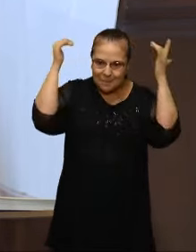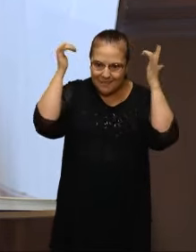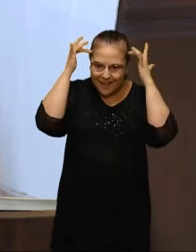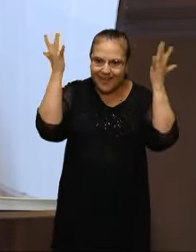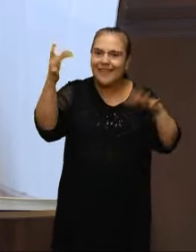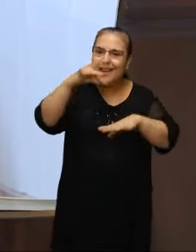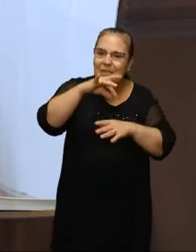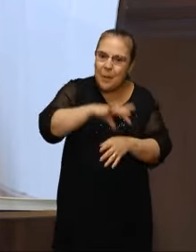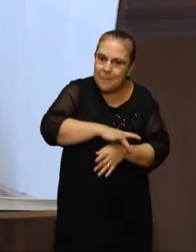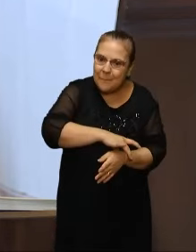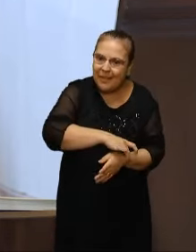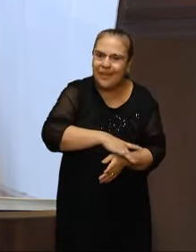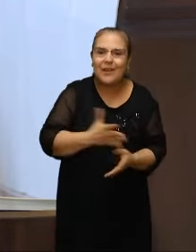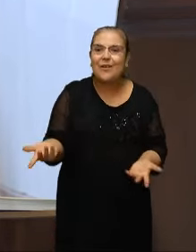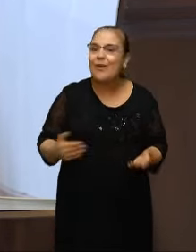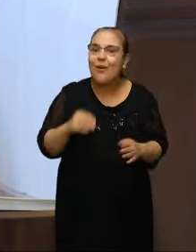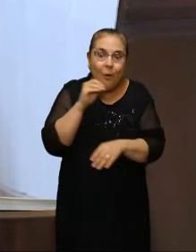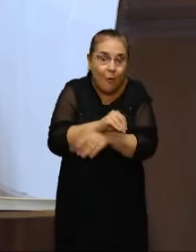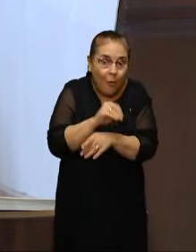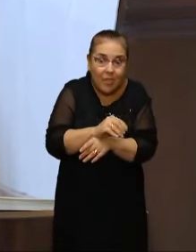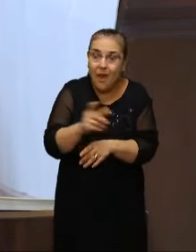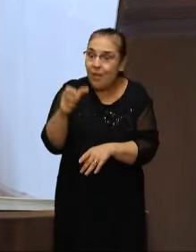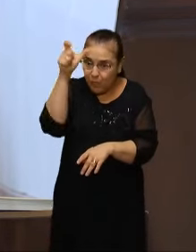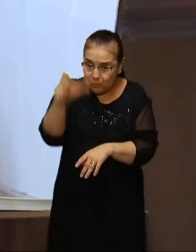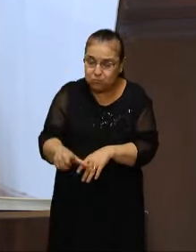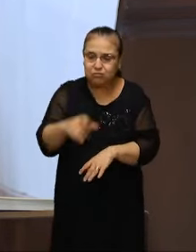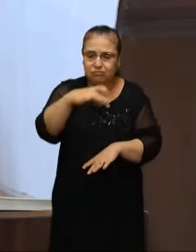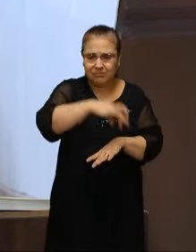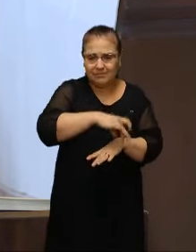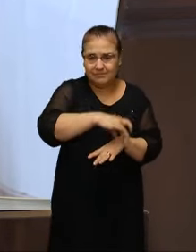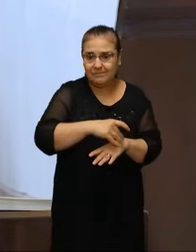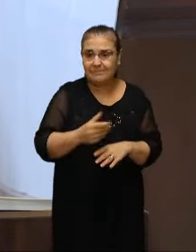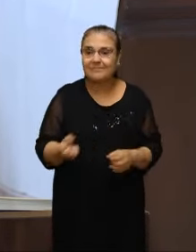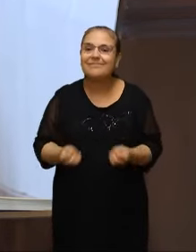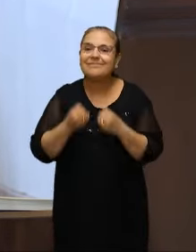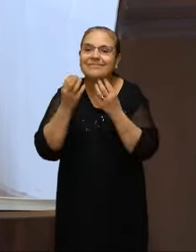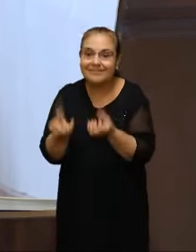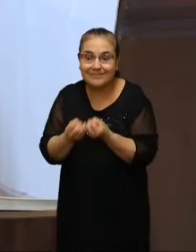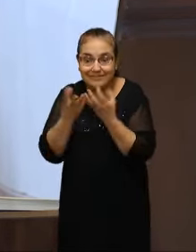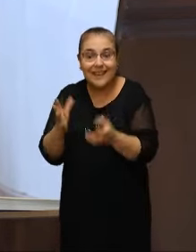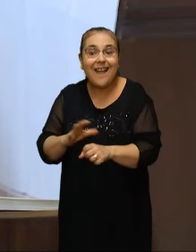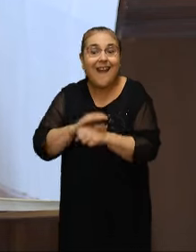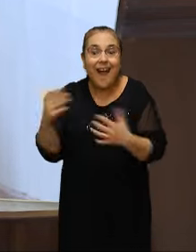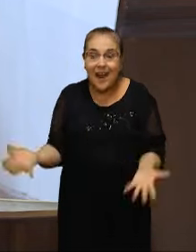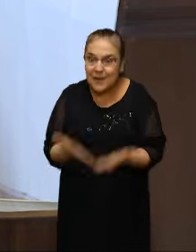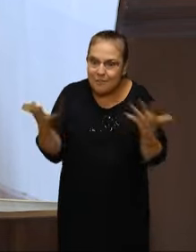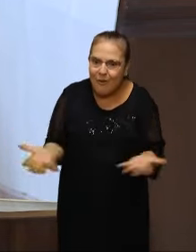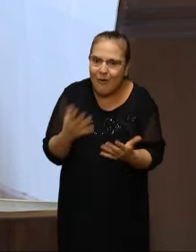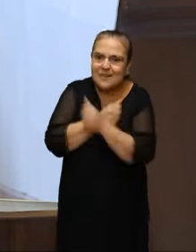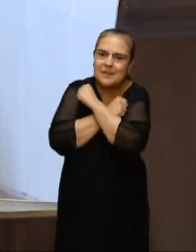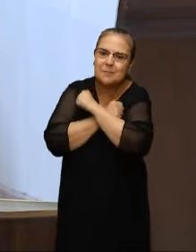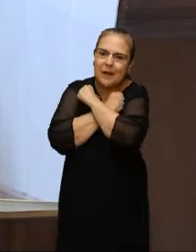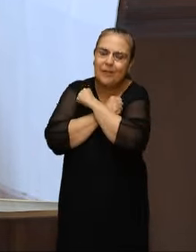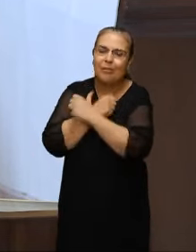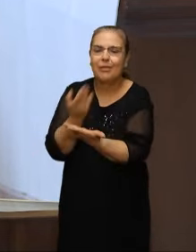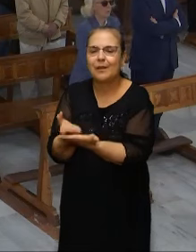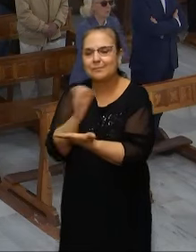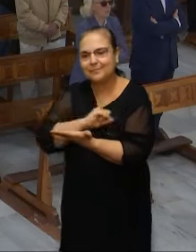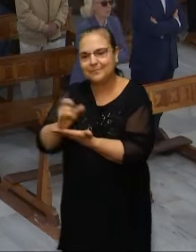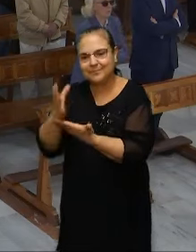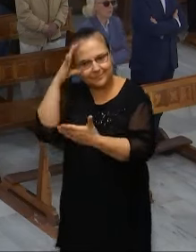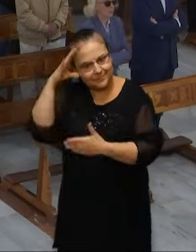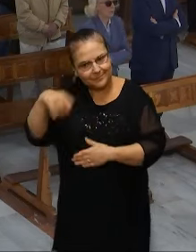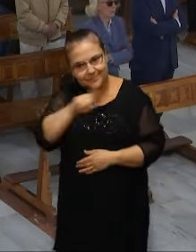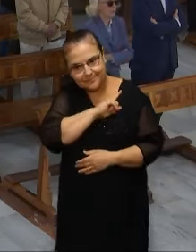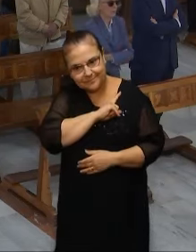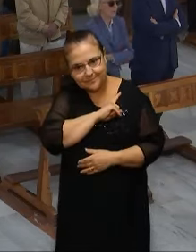y todos los que se dedican Al cuidado de los enfermos sepan transmitir ánimo y Esperanza roguemos al Señor te